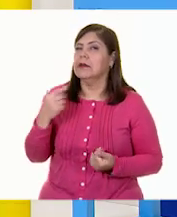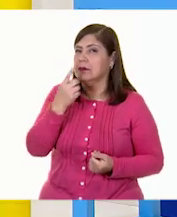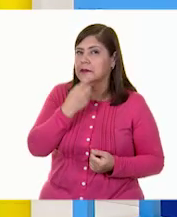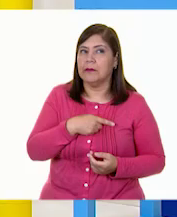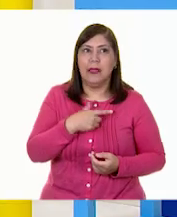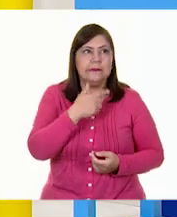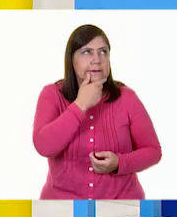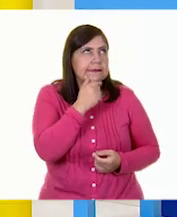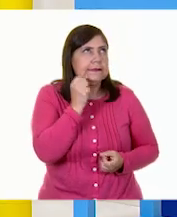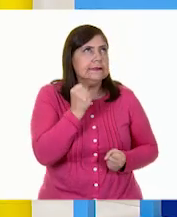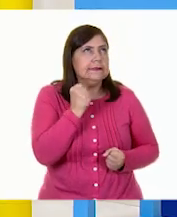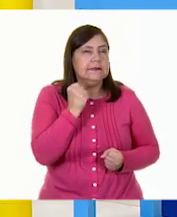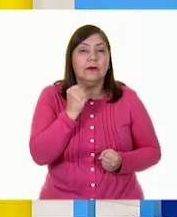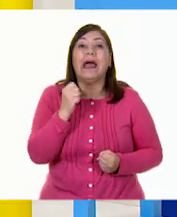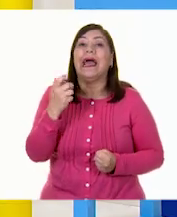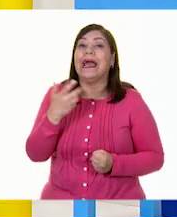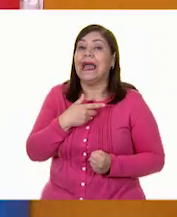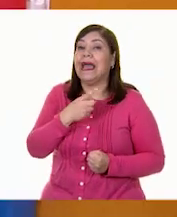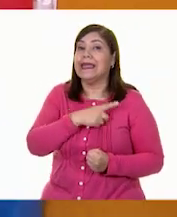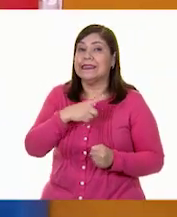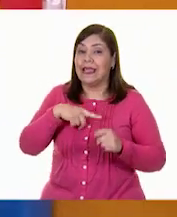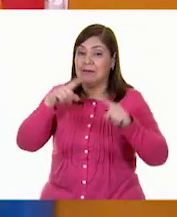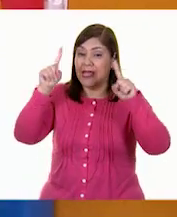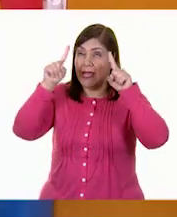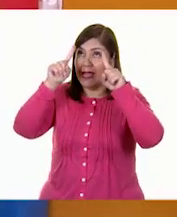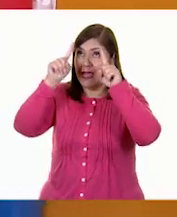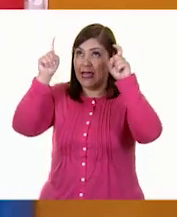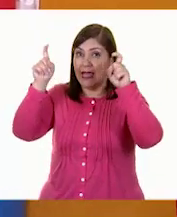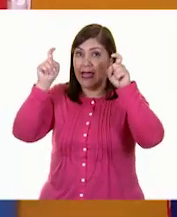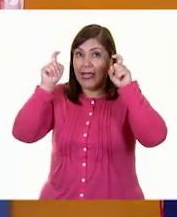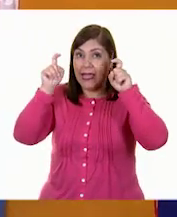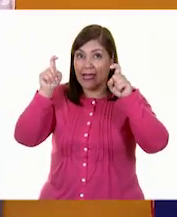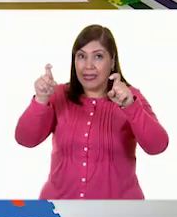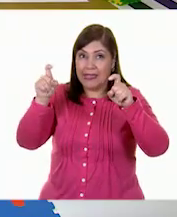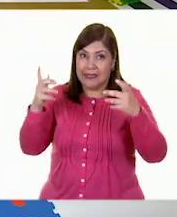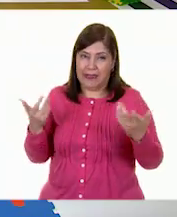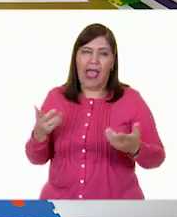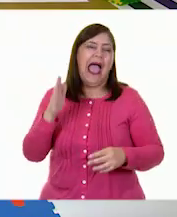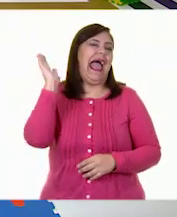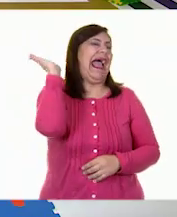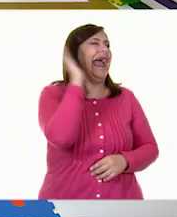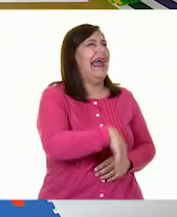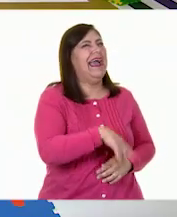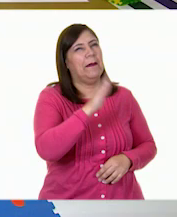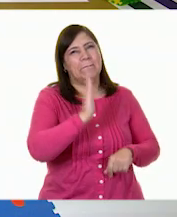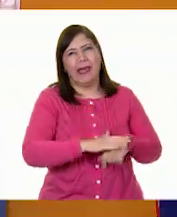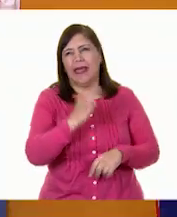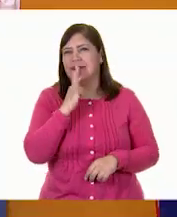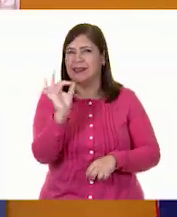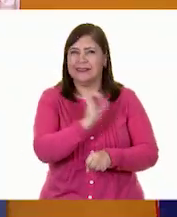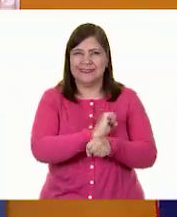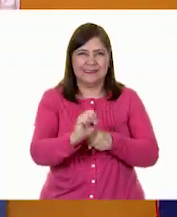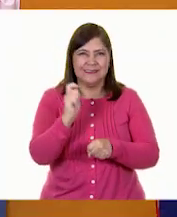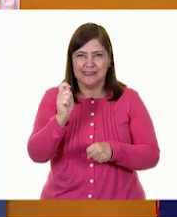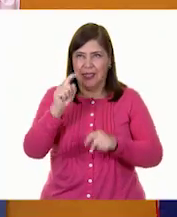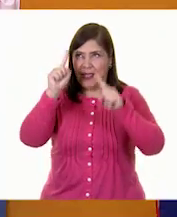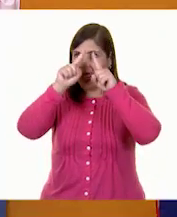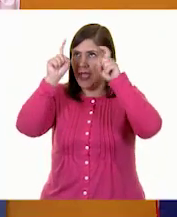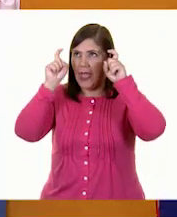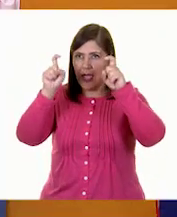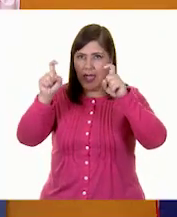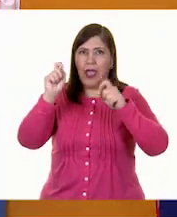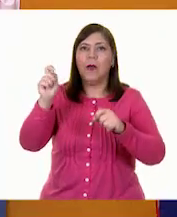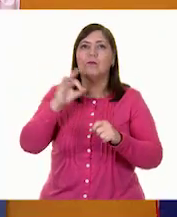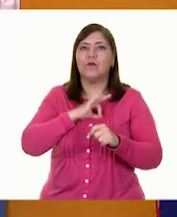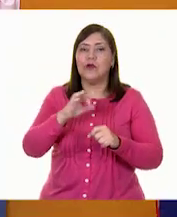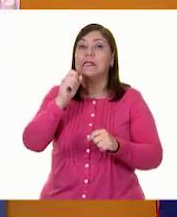Ay, maestra. Pues que tenga signos de interrogación. Ah, no te preocupes, lo más sencillo. Claro. Que tenga signos de interrogación. Sí, que estén